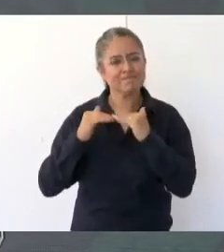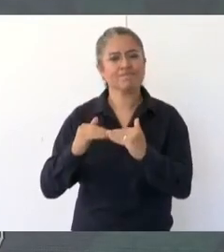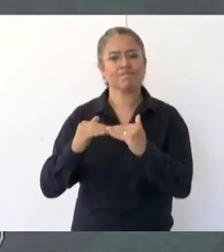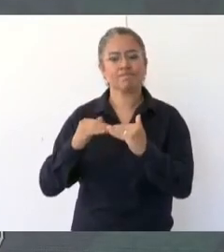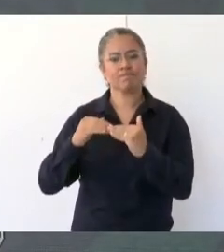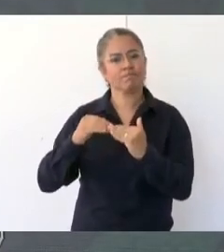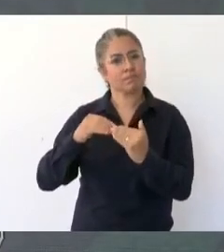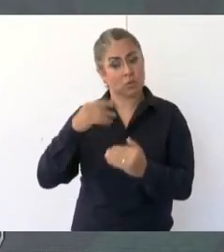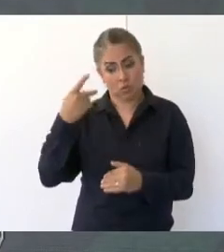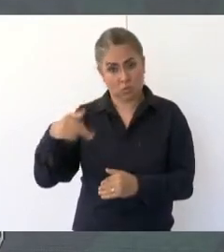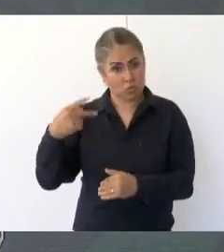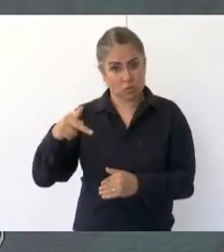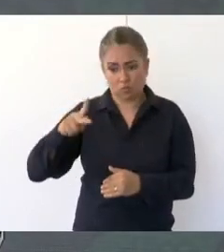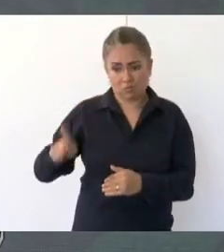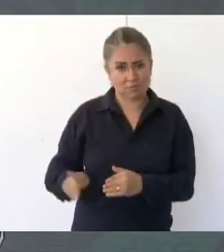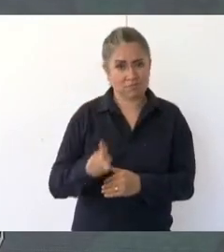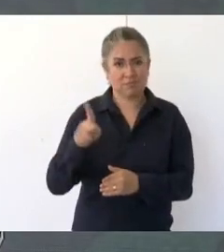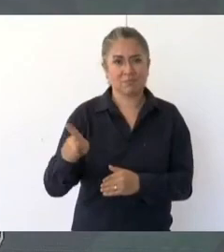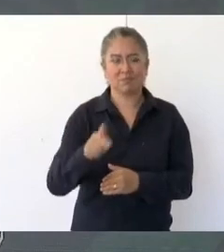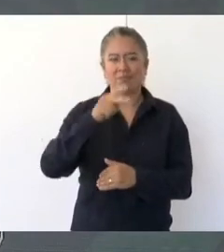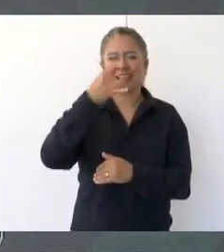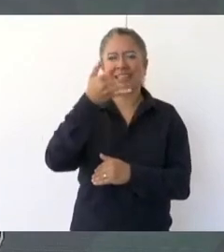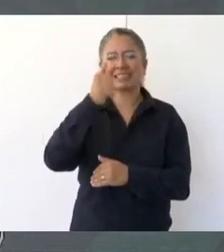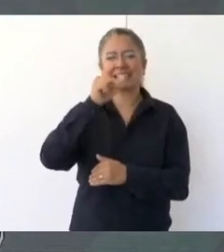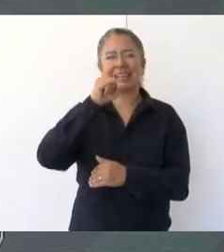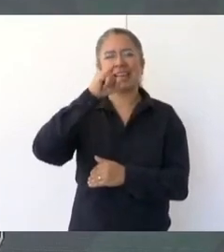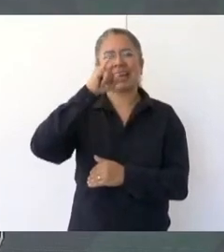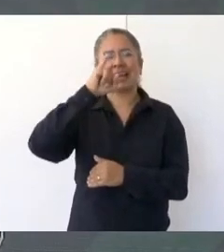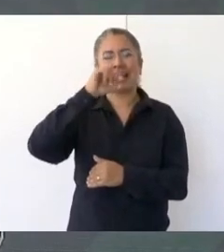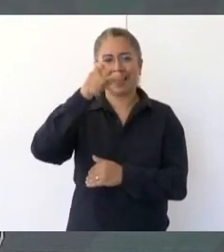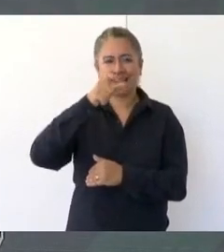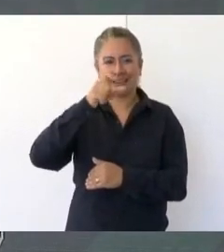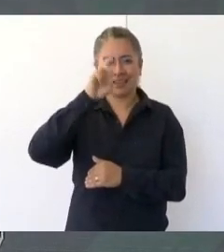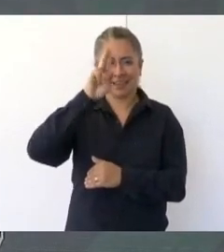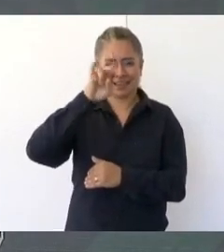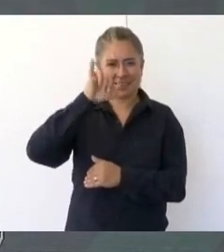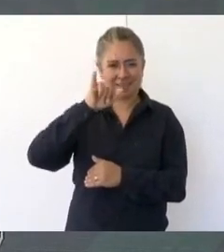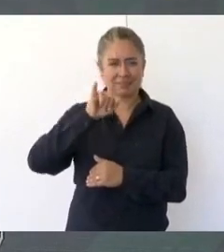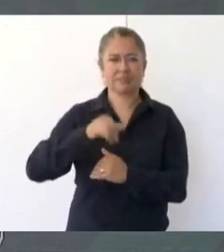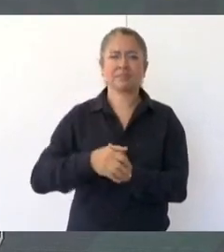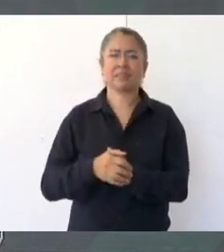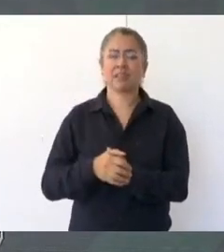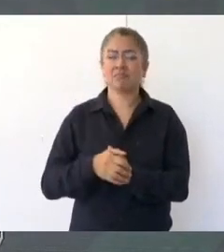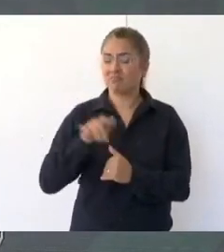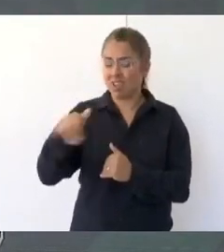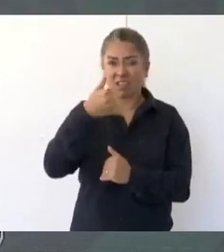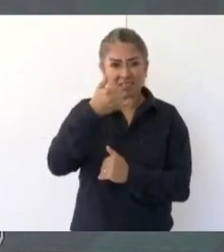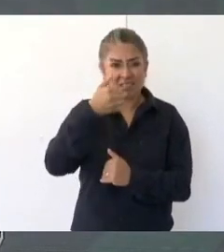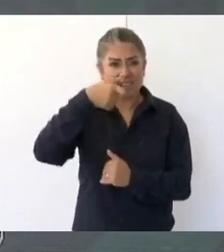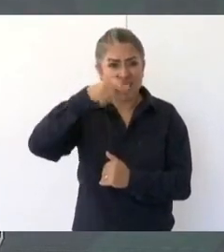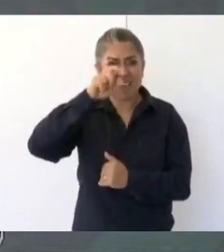que es la cultura, la etnia que más sufrió